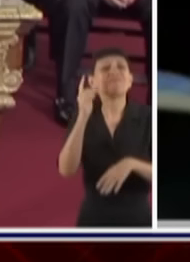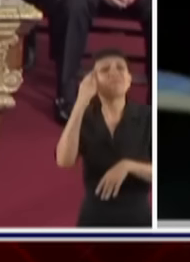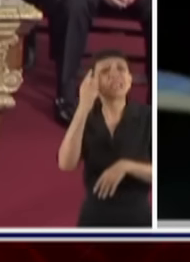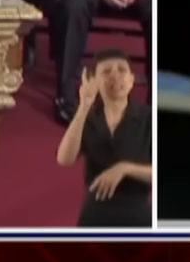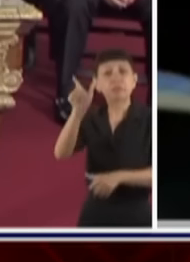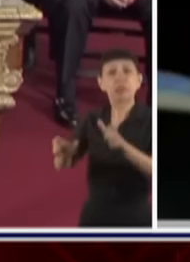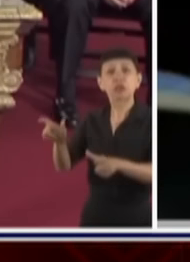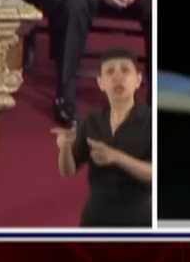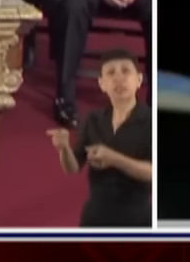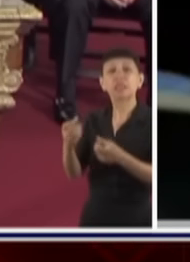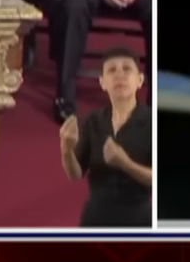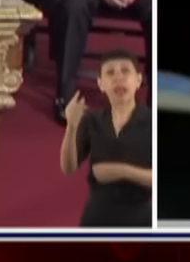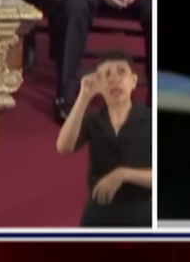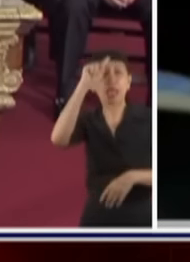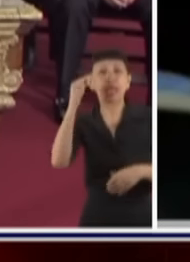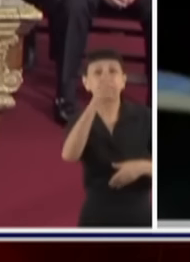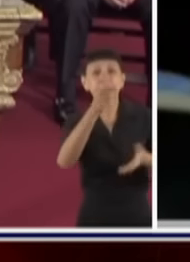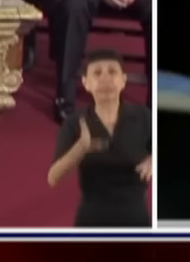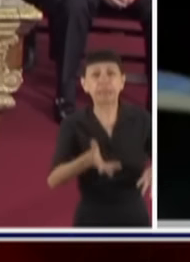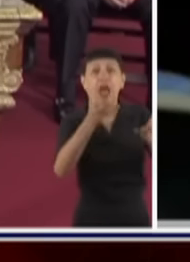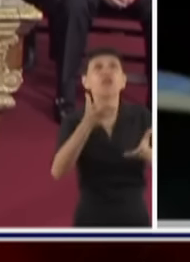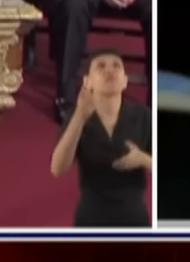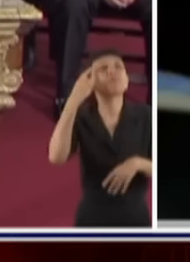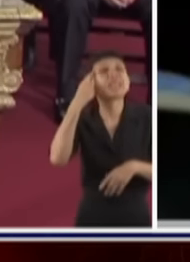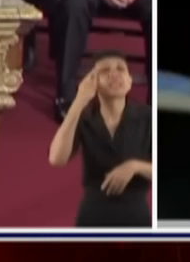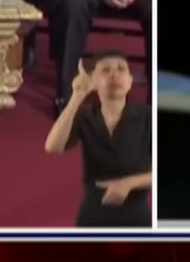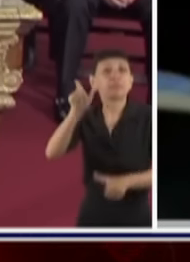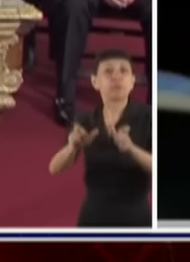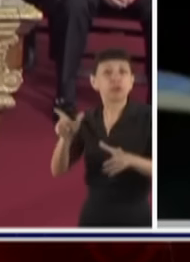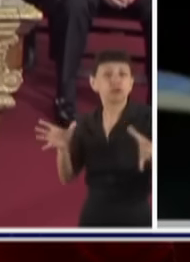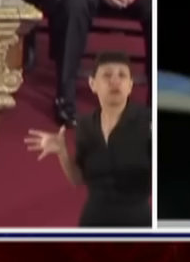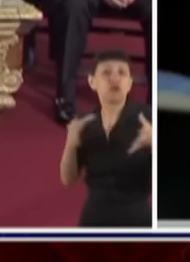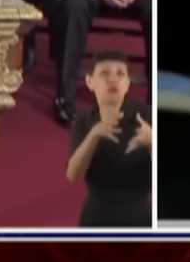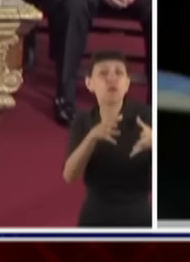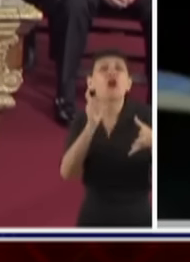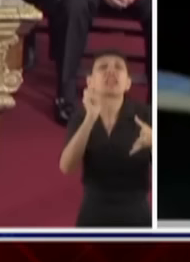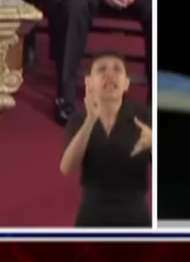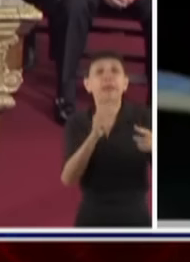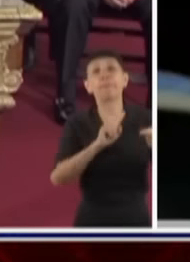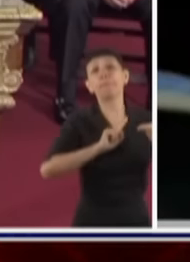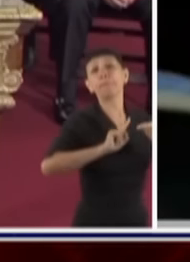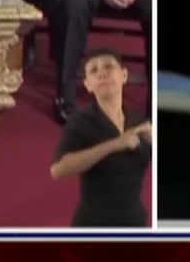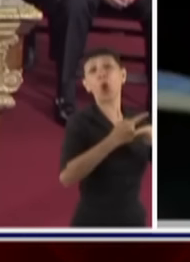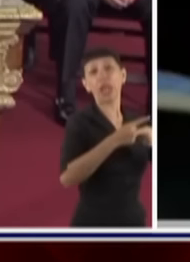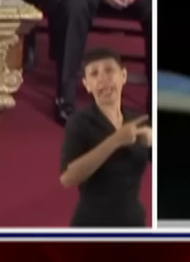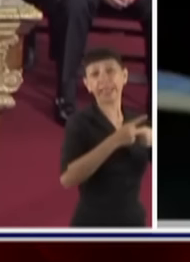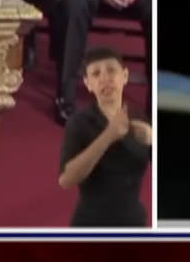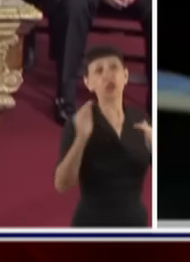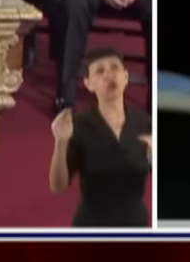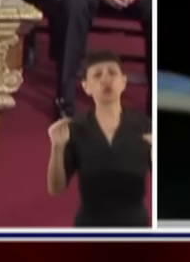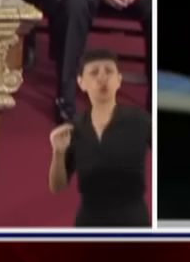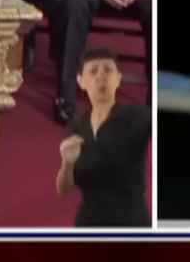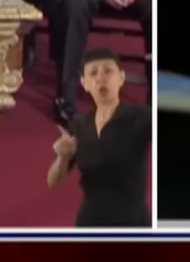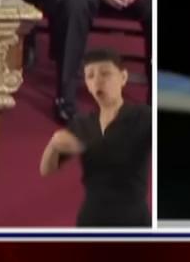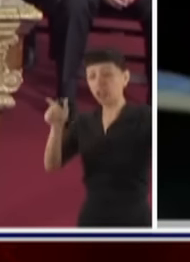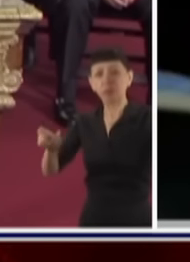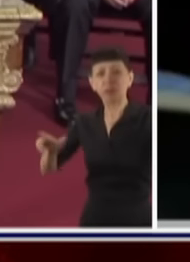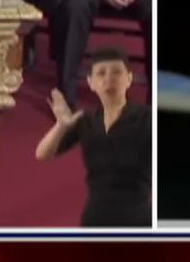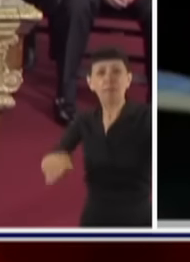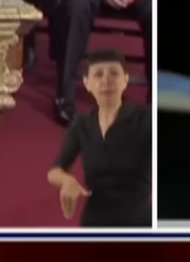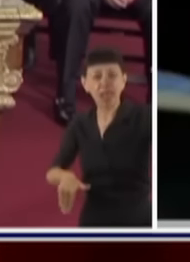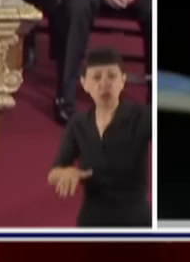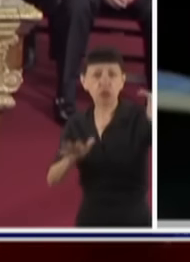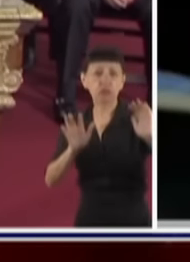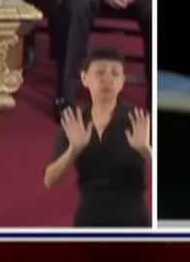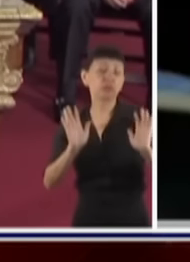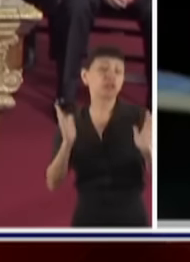con un discurso disruptivo y se queda con la bandera del cambio. ¿Qué tenemos que hacer? Decir, bueno, che, tratemos que no fracase. Ahora,